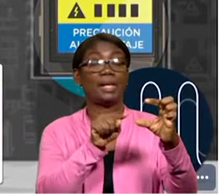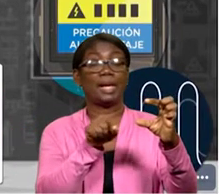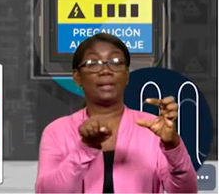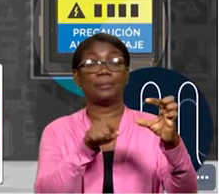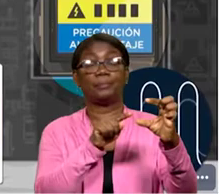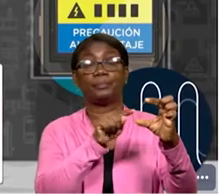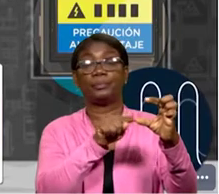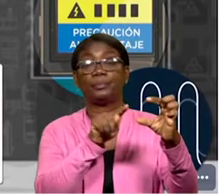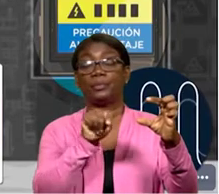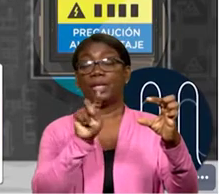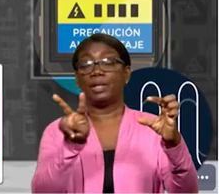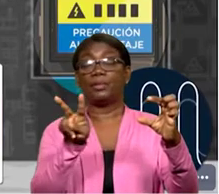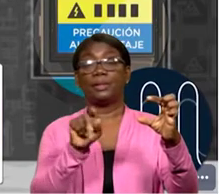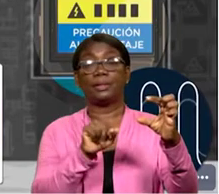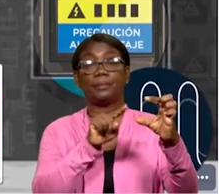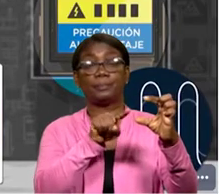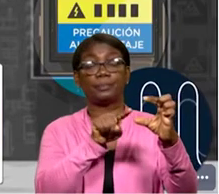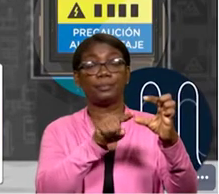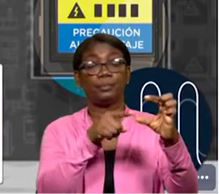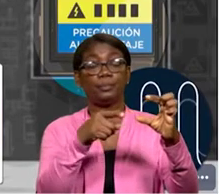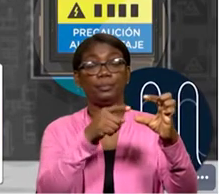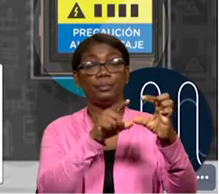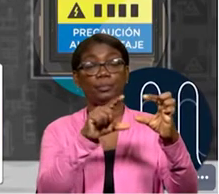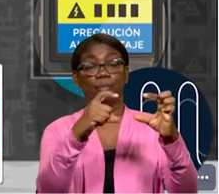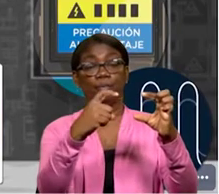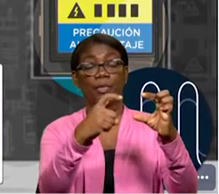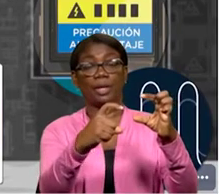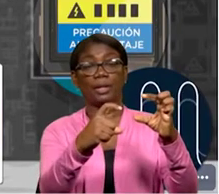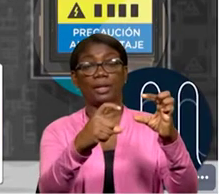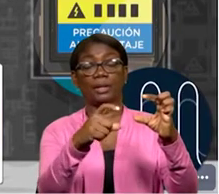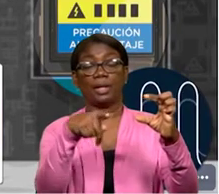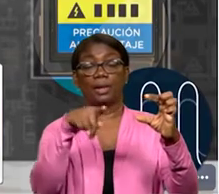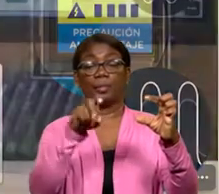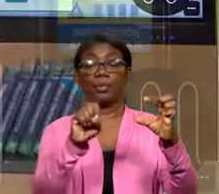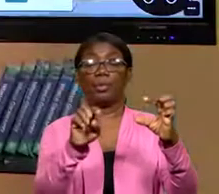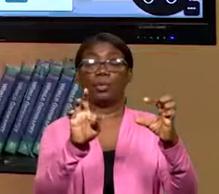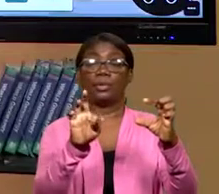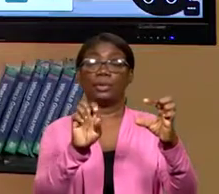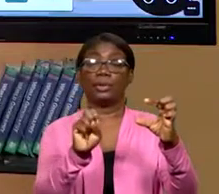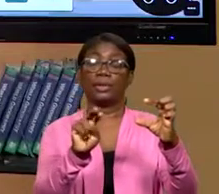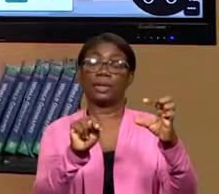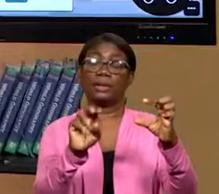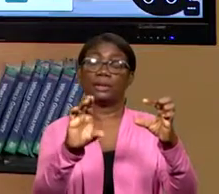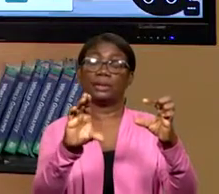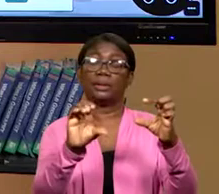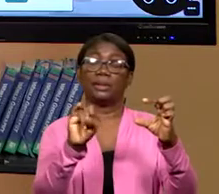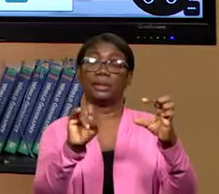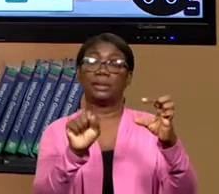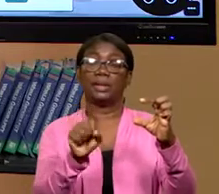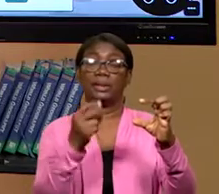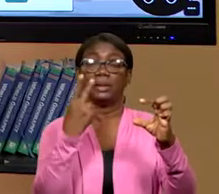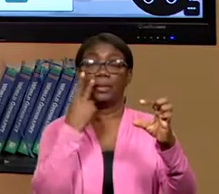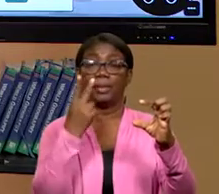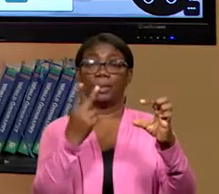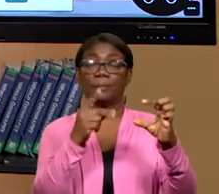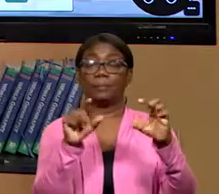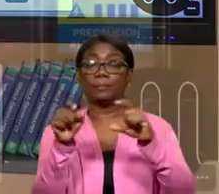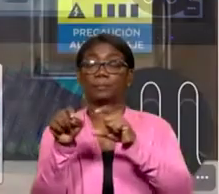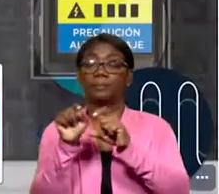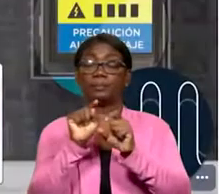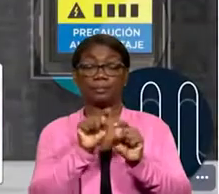dirigido a la tarjeta de potencia, donde en el bloque de control, ustedes observan en la